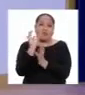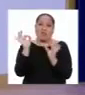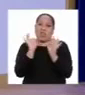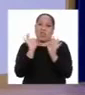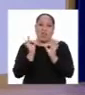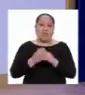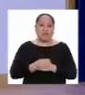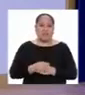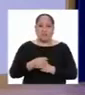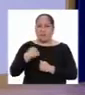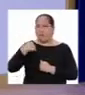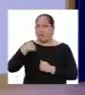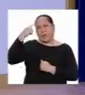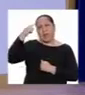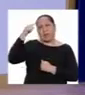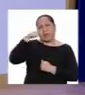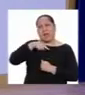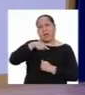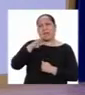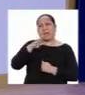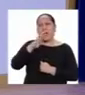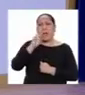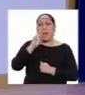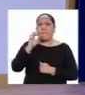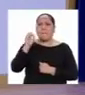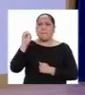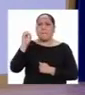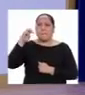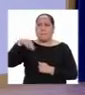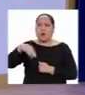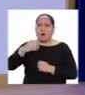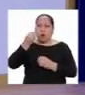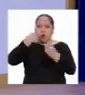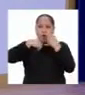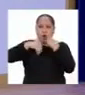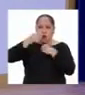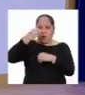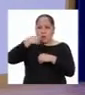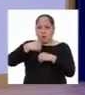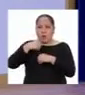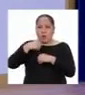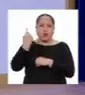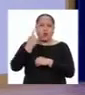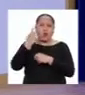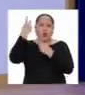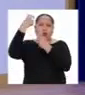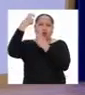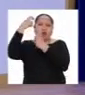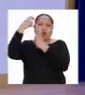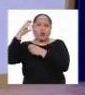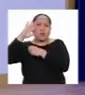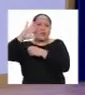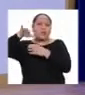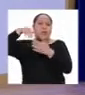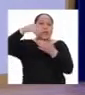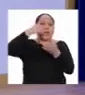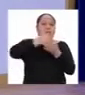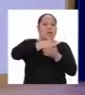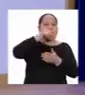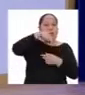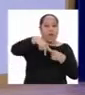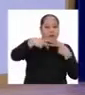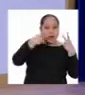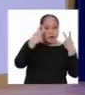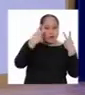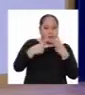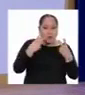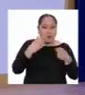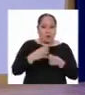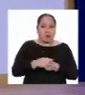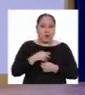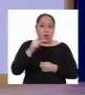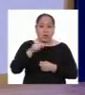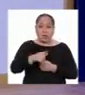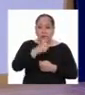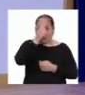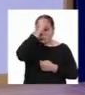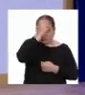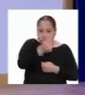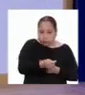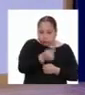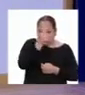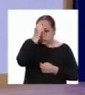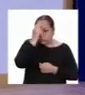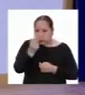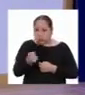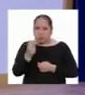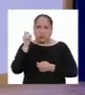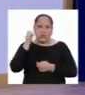que este boom gastronómico es solo para los extranjeros que vienen de visita? Me refiero a que todos estos reconocimientos,